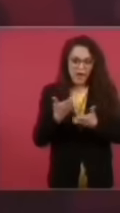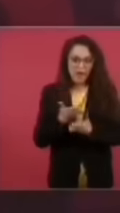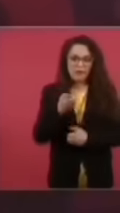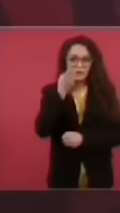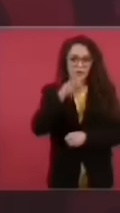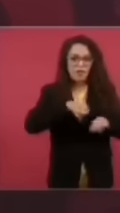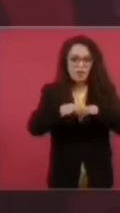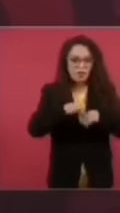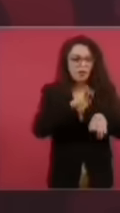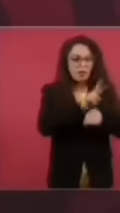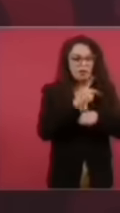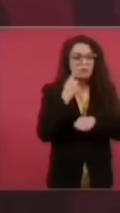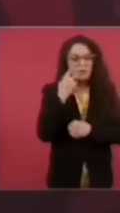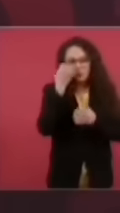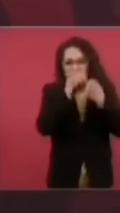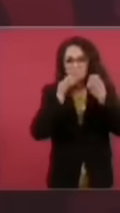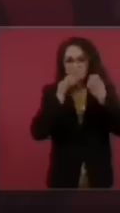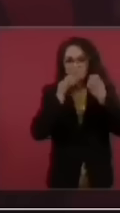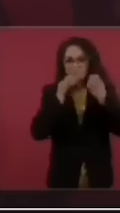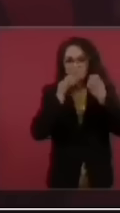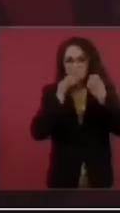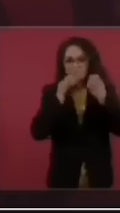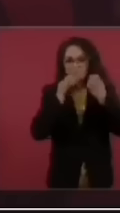Y no es mi fuerte la venganza.